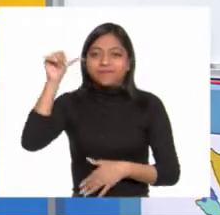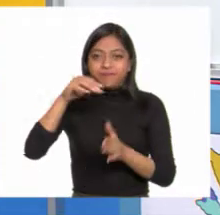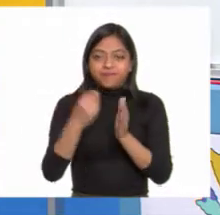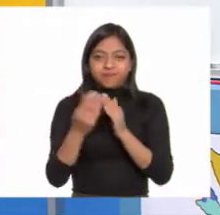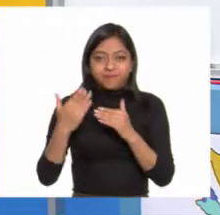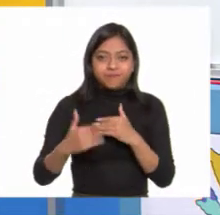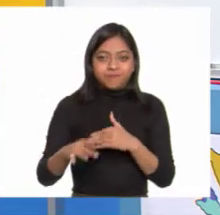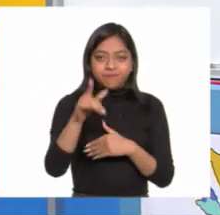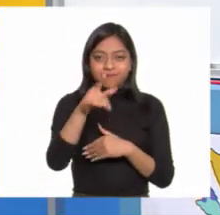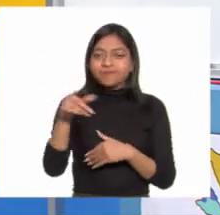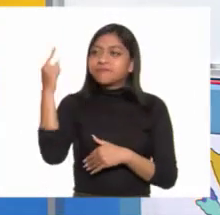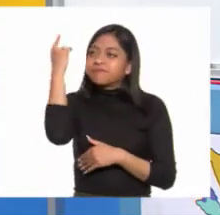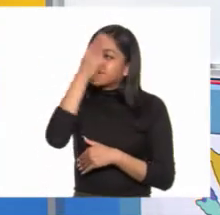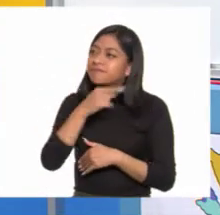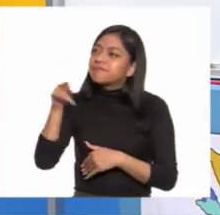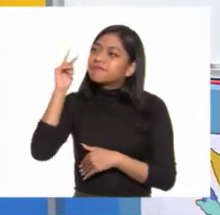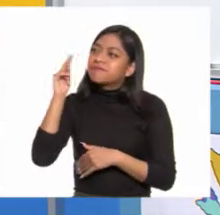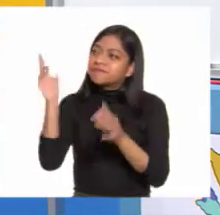textos descriptivos.